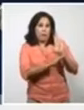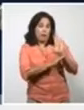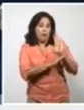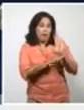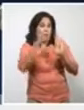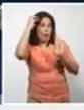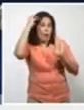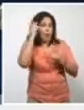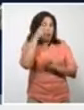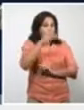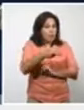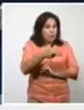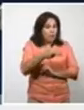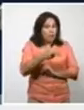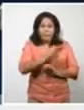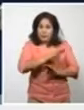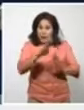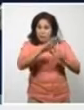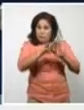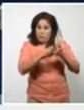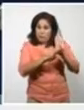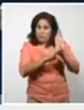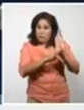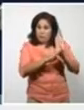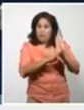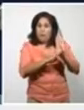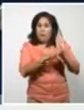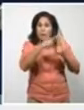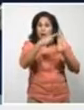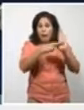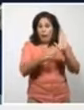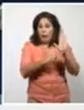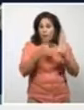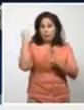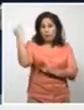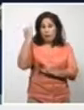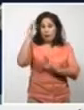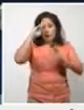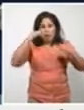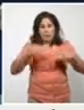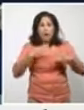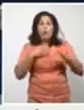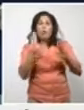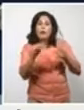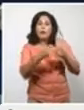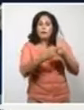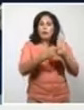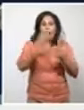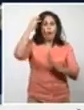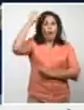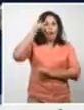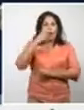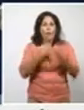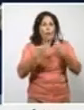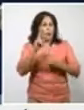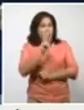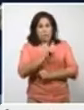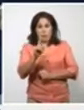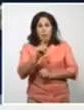están establecidas por el Reglamento Sanitario Internacional. Esas no son medidas por el COVID, esas son medidas